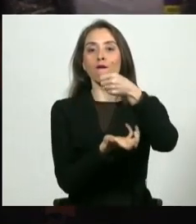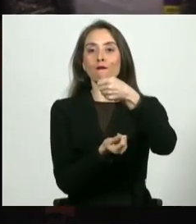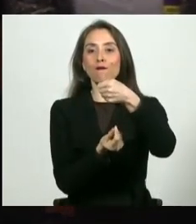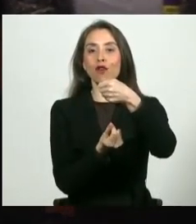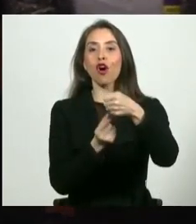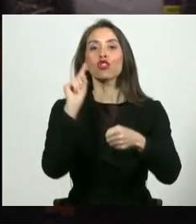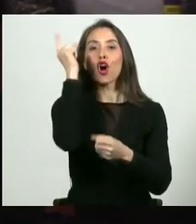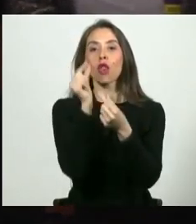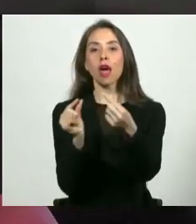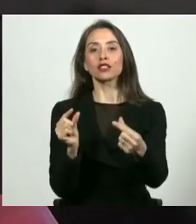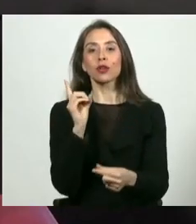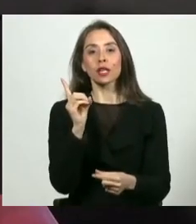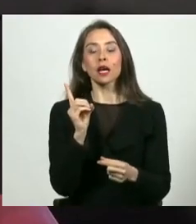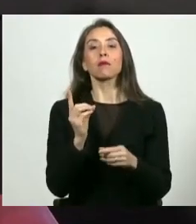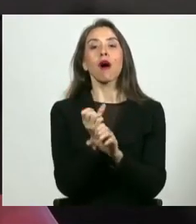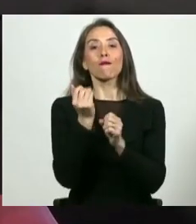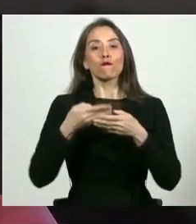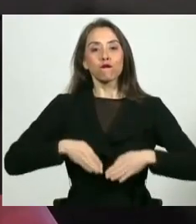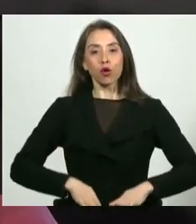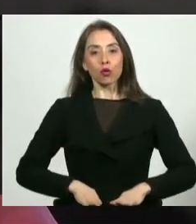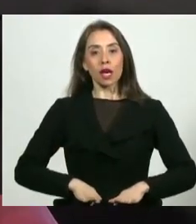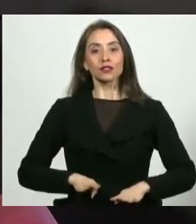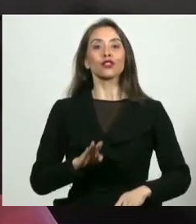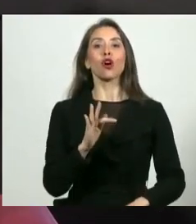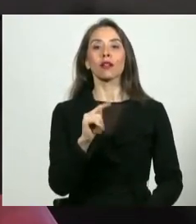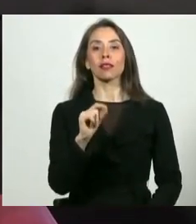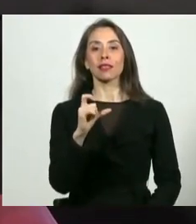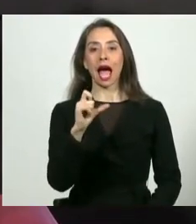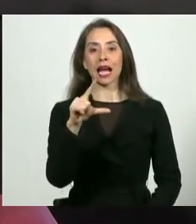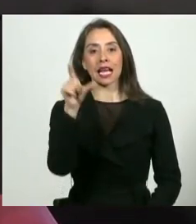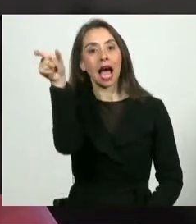y fundadora de la función TACAL.